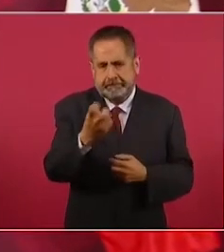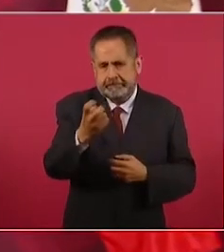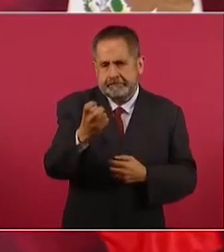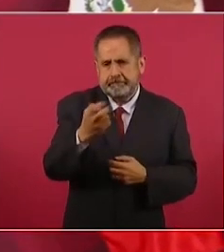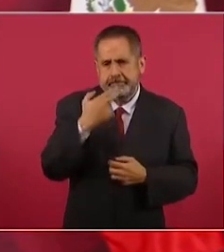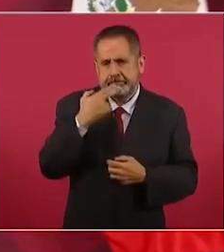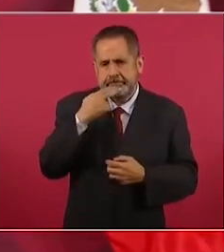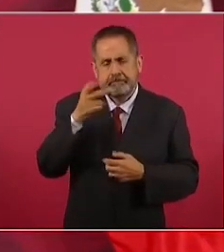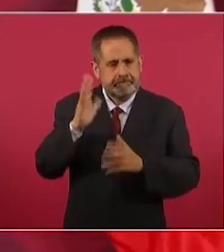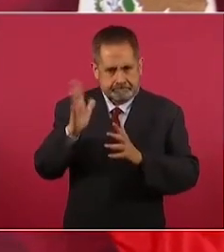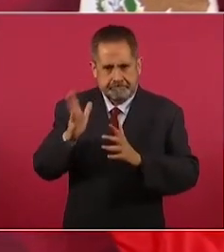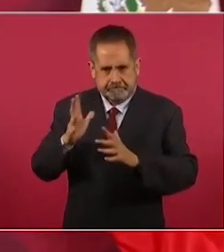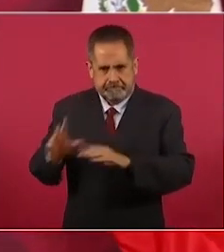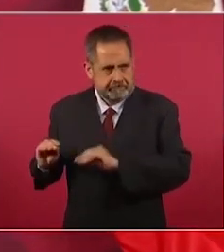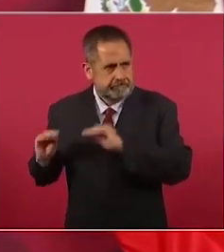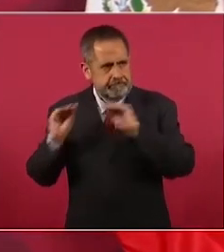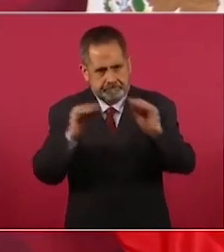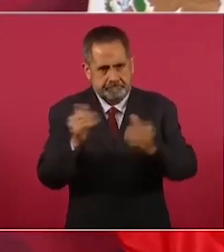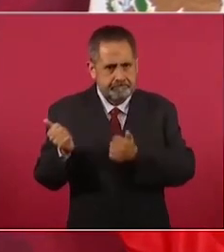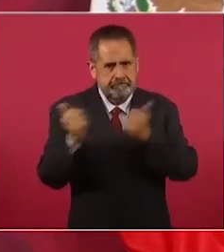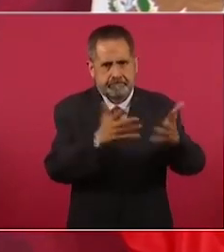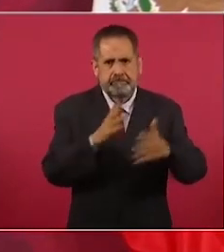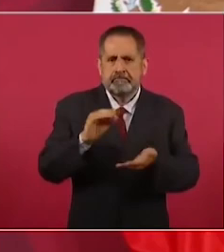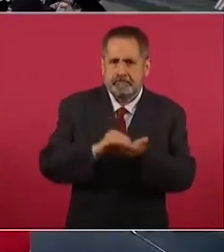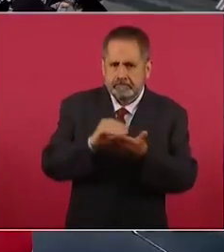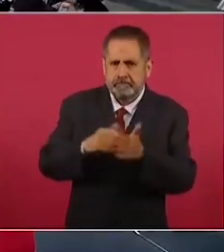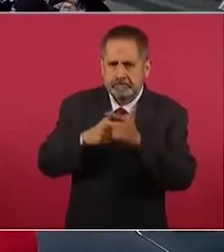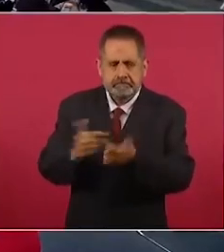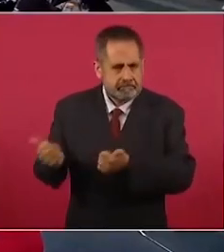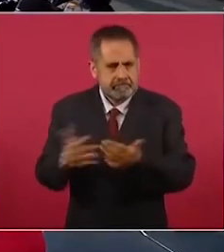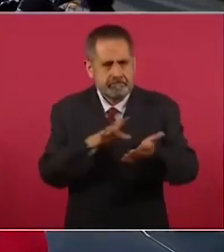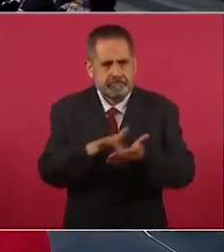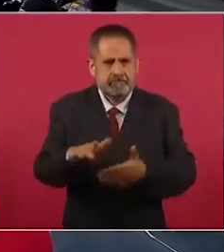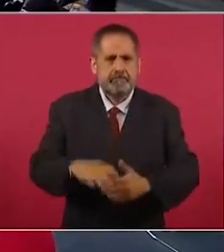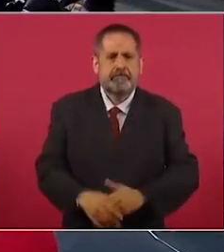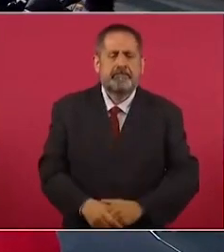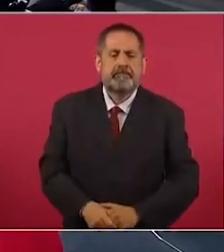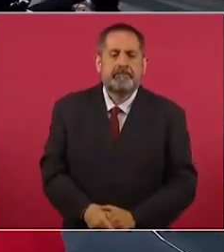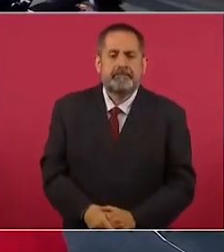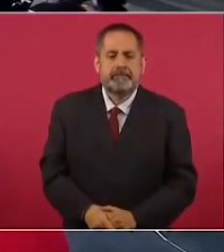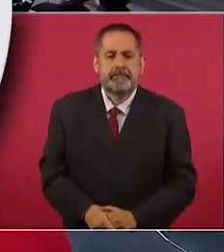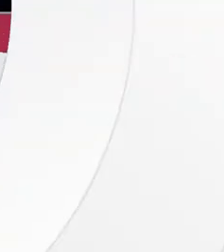para combatir incendios y vamos a seguir ayudando.